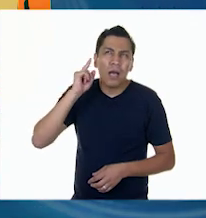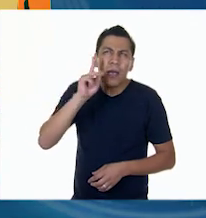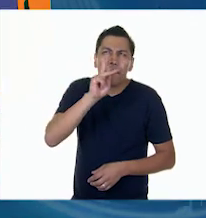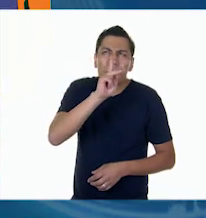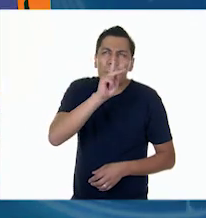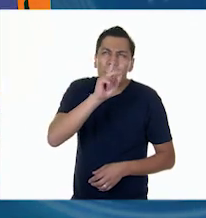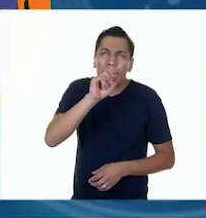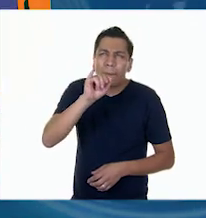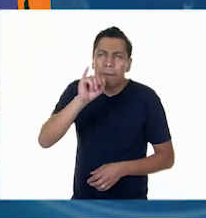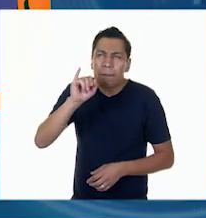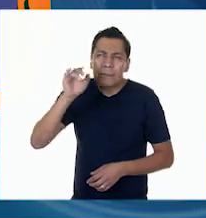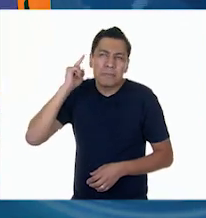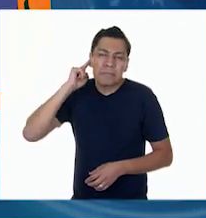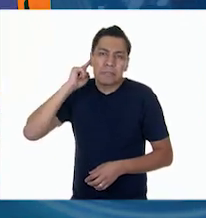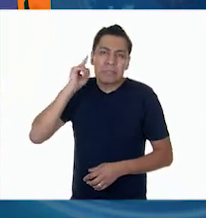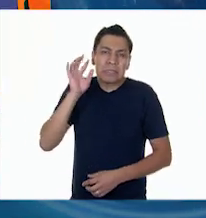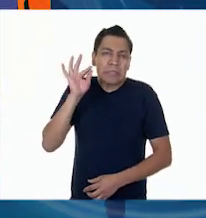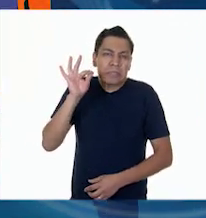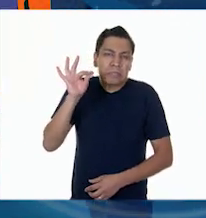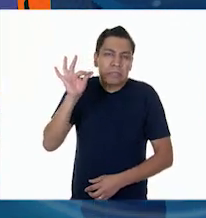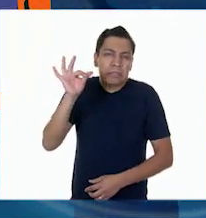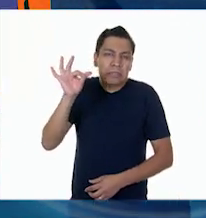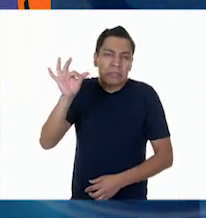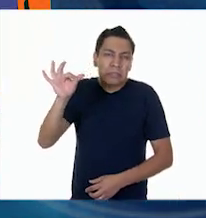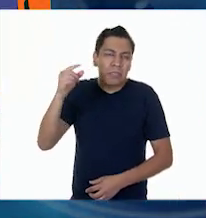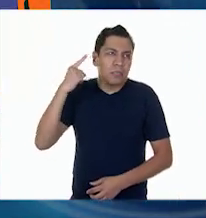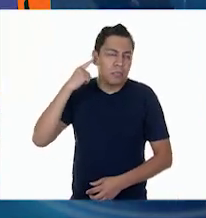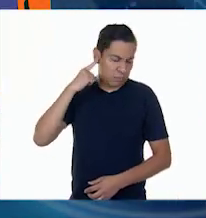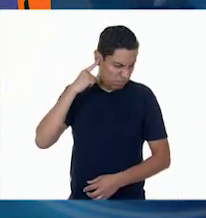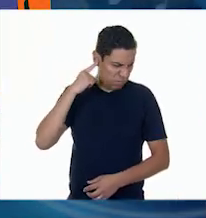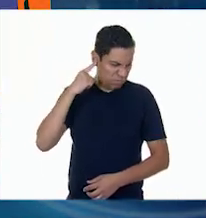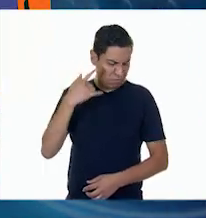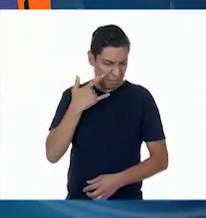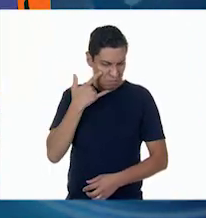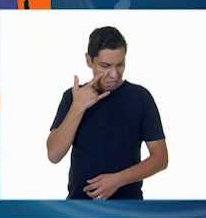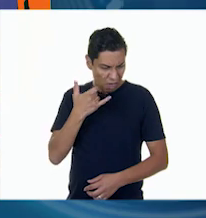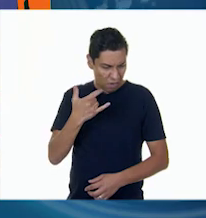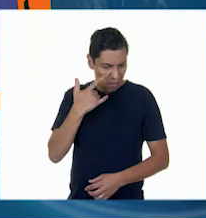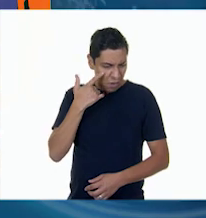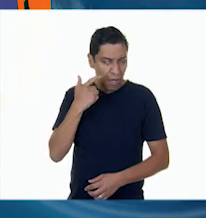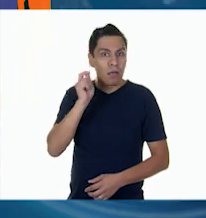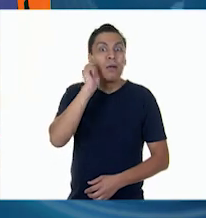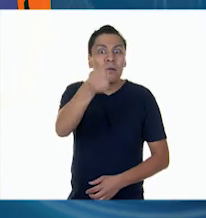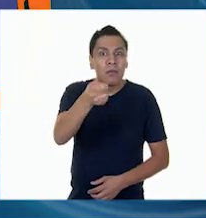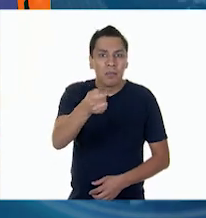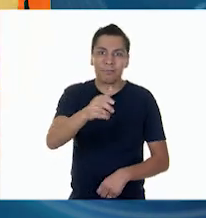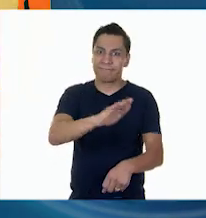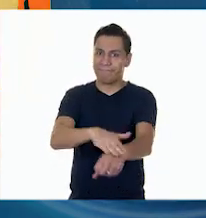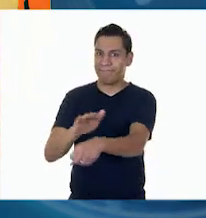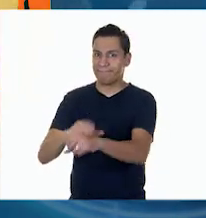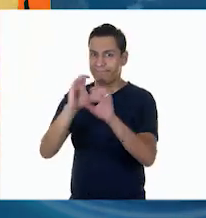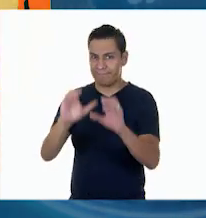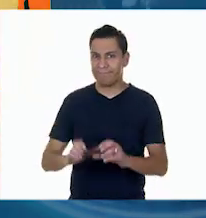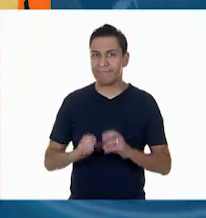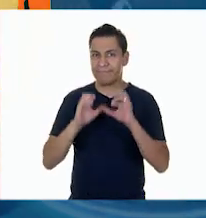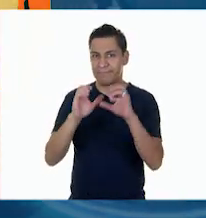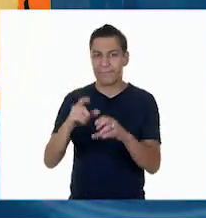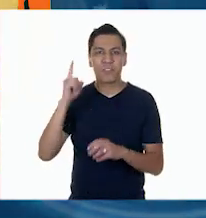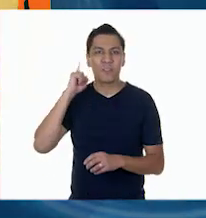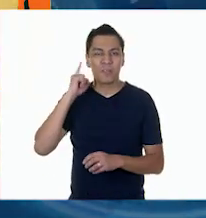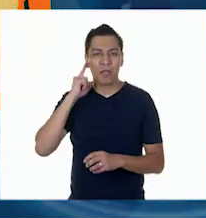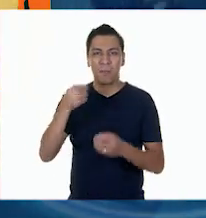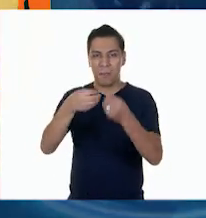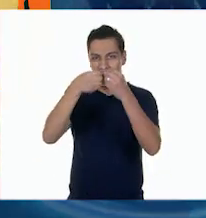perder la audición, esa es una de las principales características que empieza a manifestar ese sonido. Entonces,